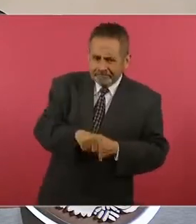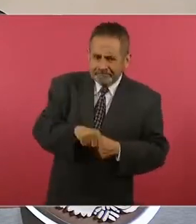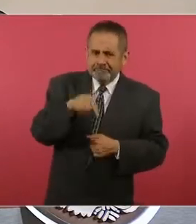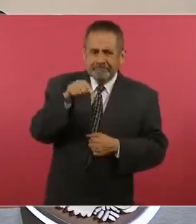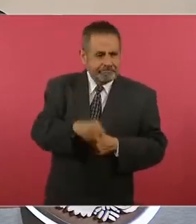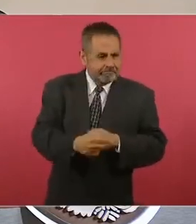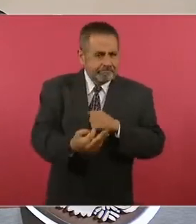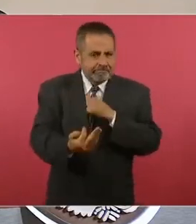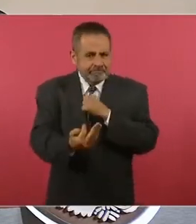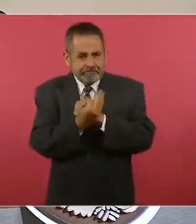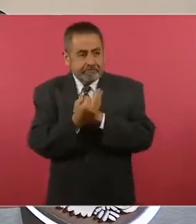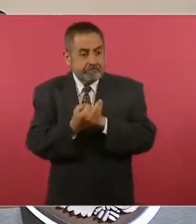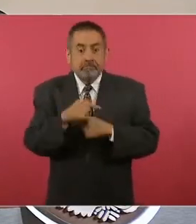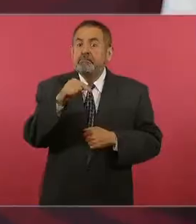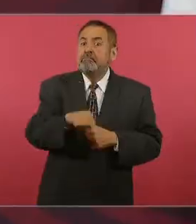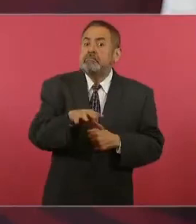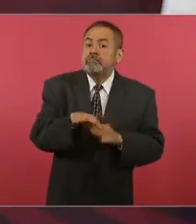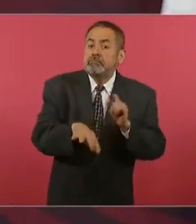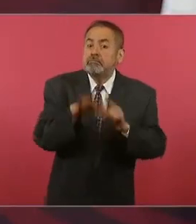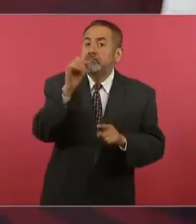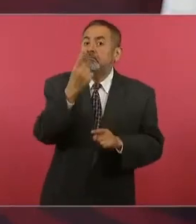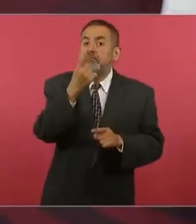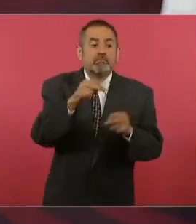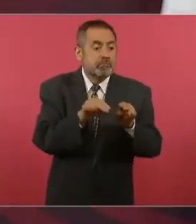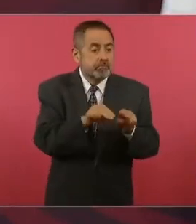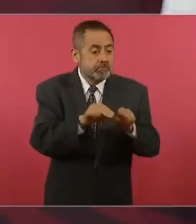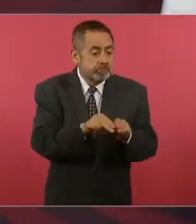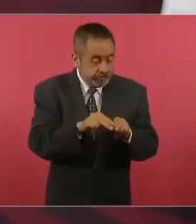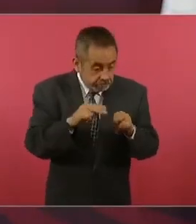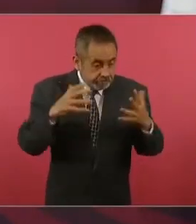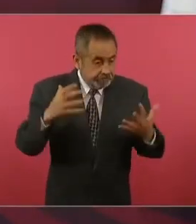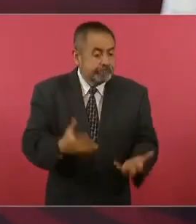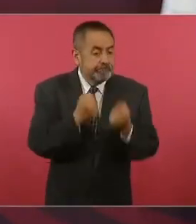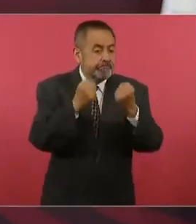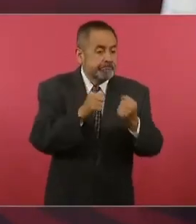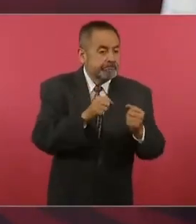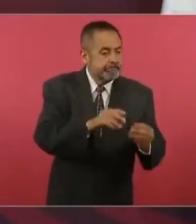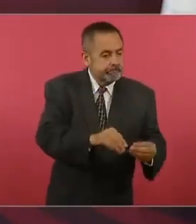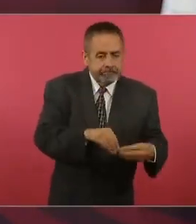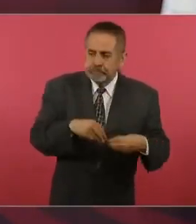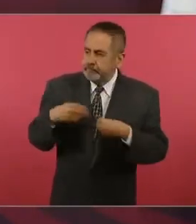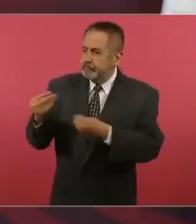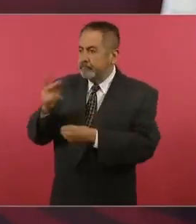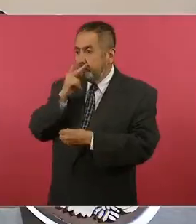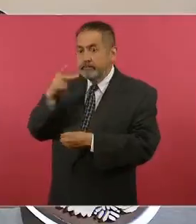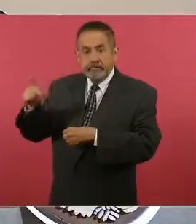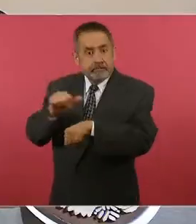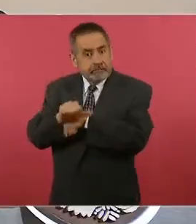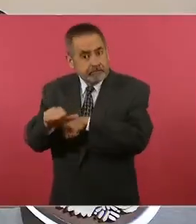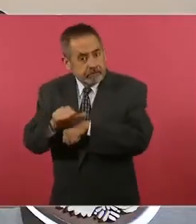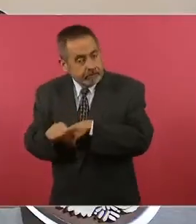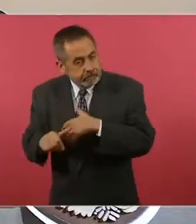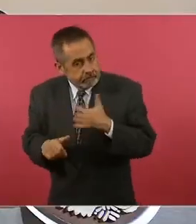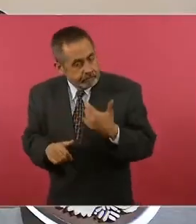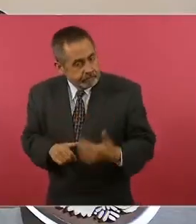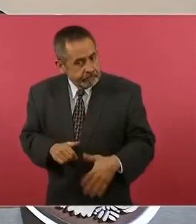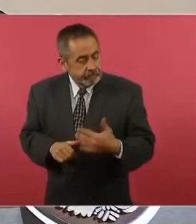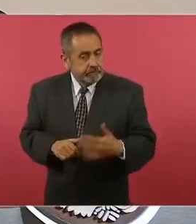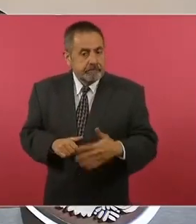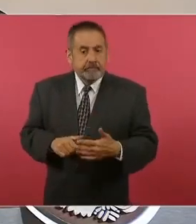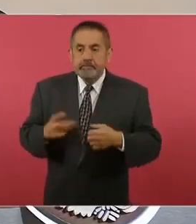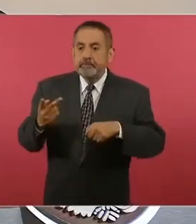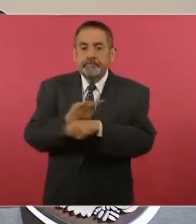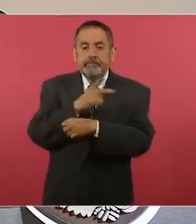encontramos un nieto, lo llevamos con su papá a la Argentina. Y es decir que lo que está pasando en